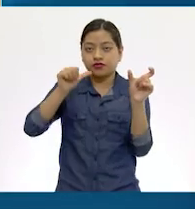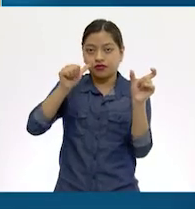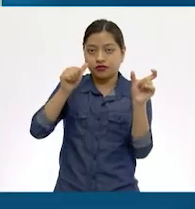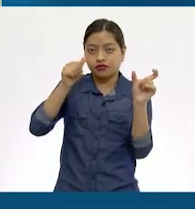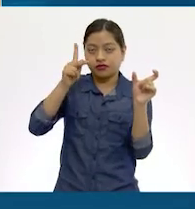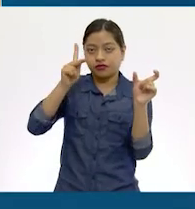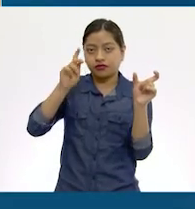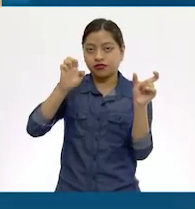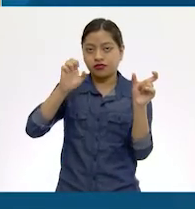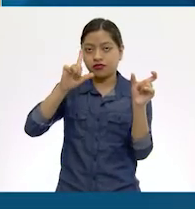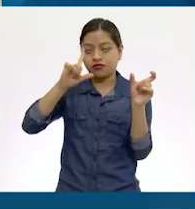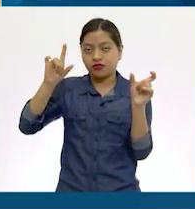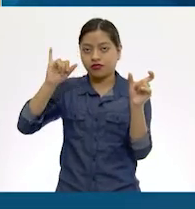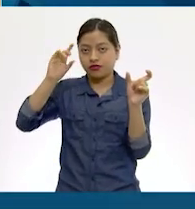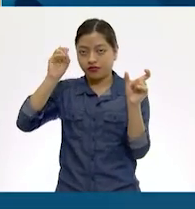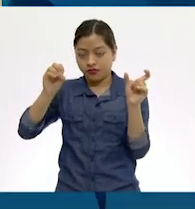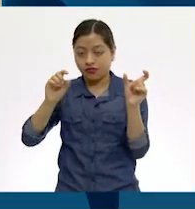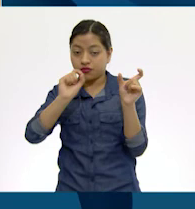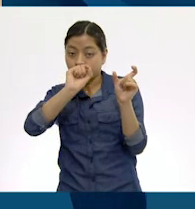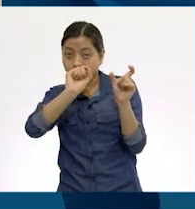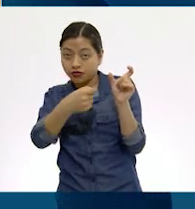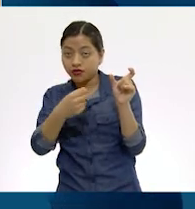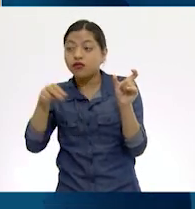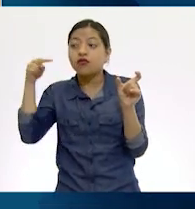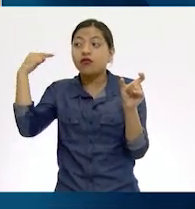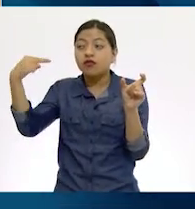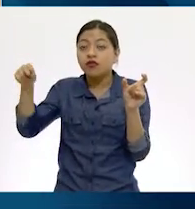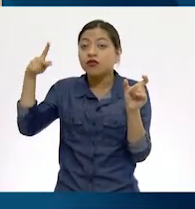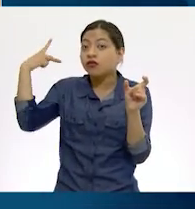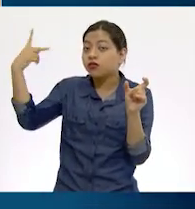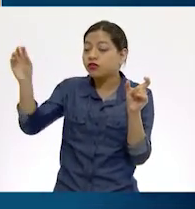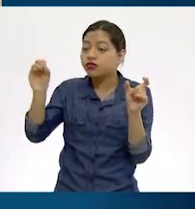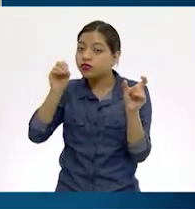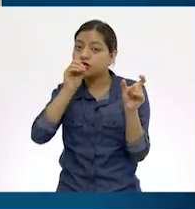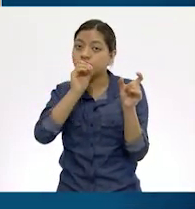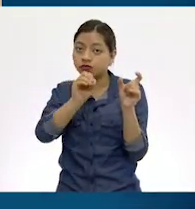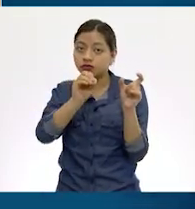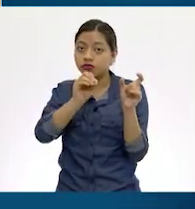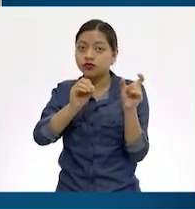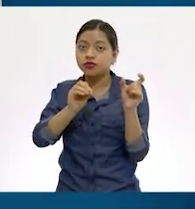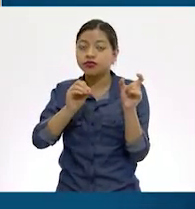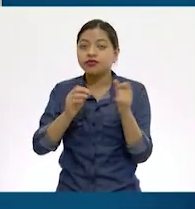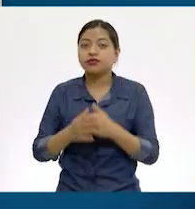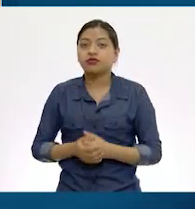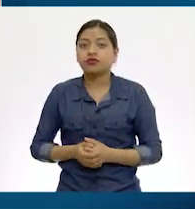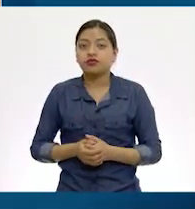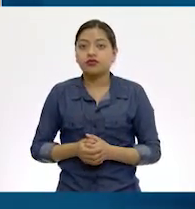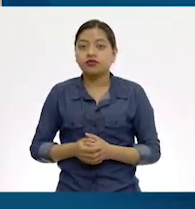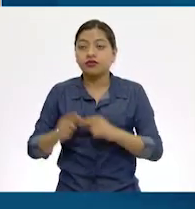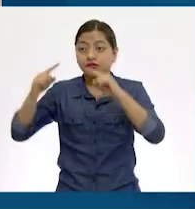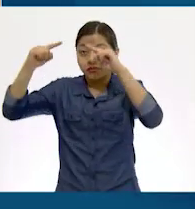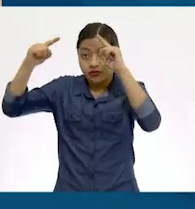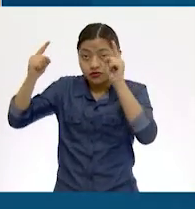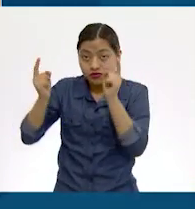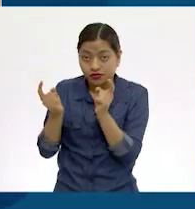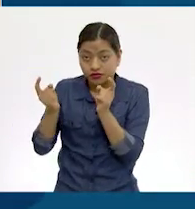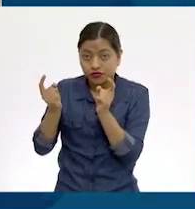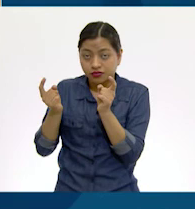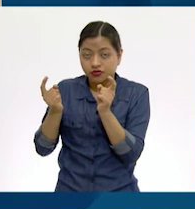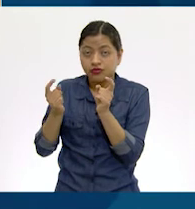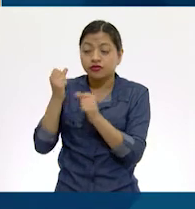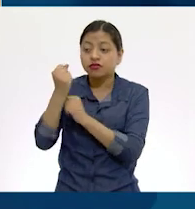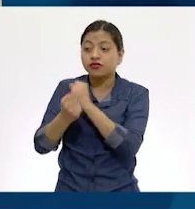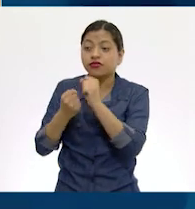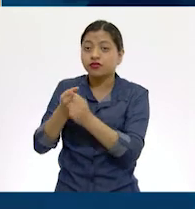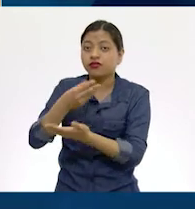y después su nombre. Muy bien. Posteriormente, escribimos el año entre paréntesis seguido de una